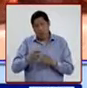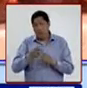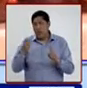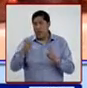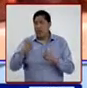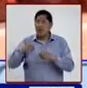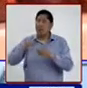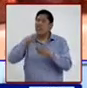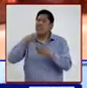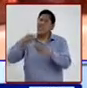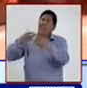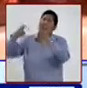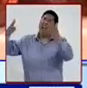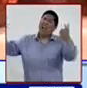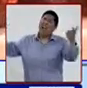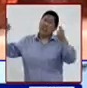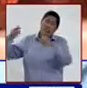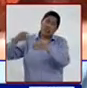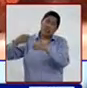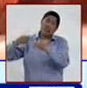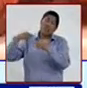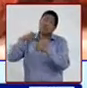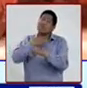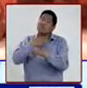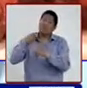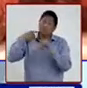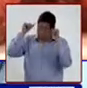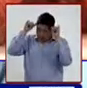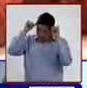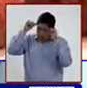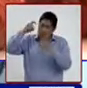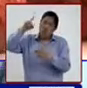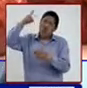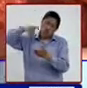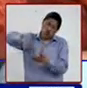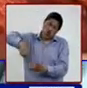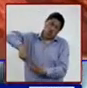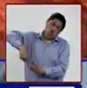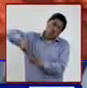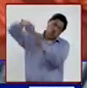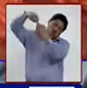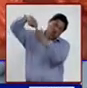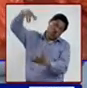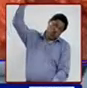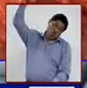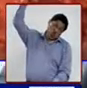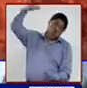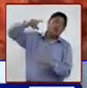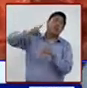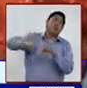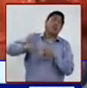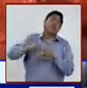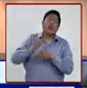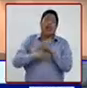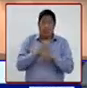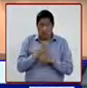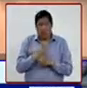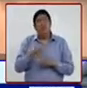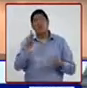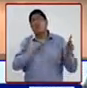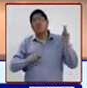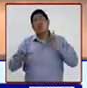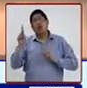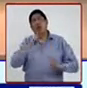los mayoristas, de los frigoríficos o los mataderos municipales, pagando el kilogramo gancho. Este precio varía en función a la época del año. Nos preocupa